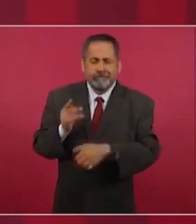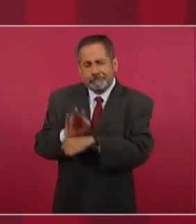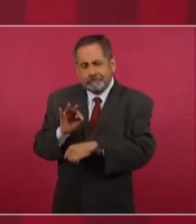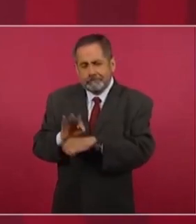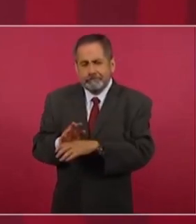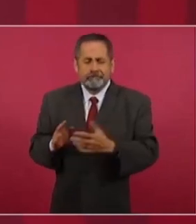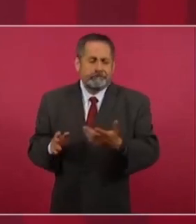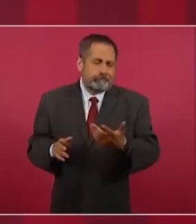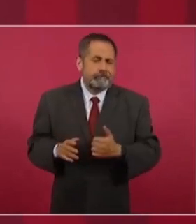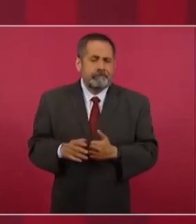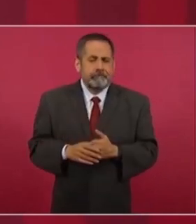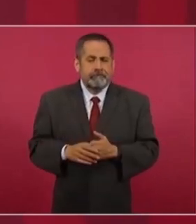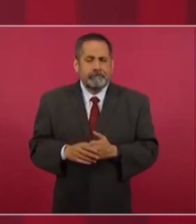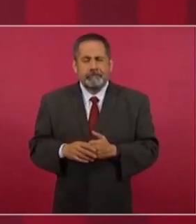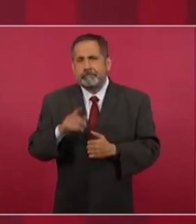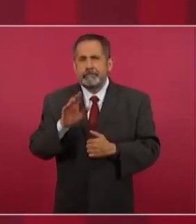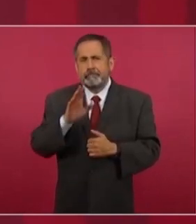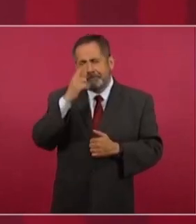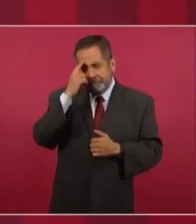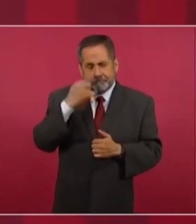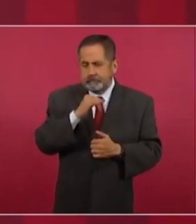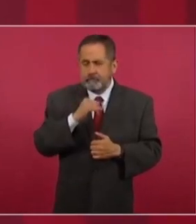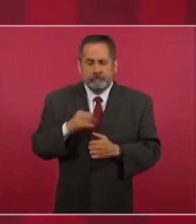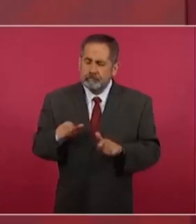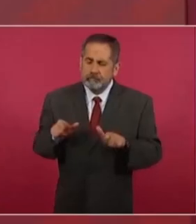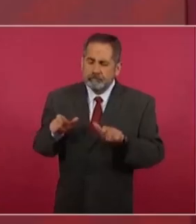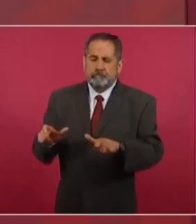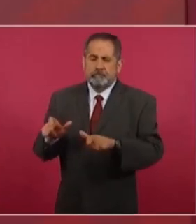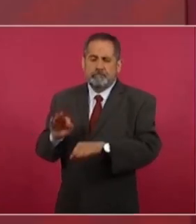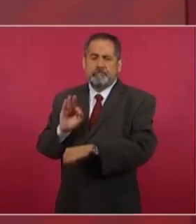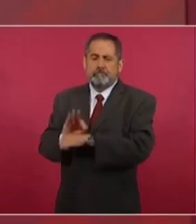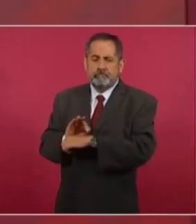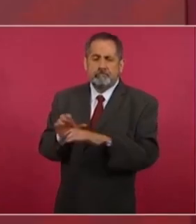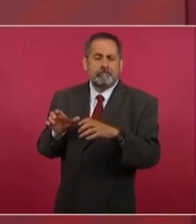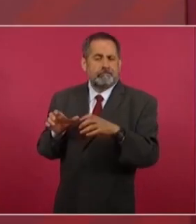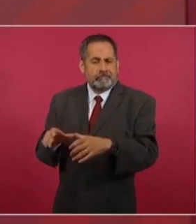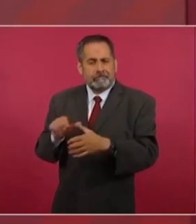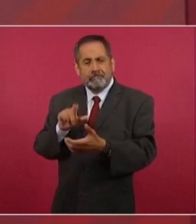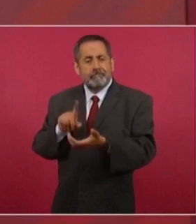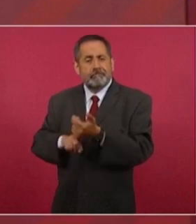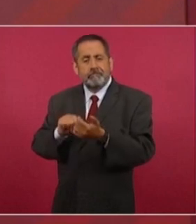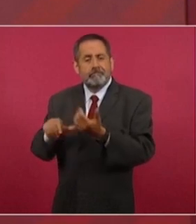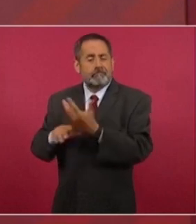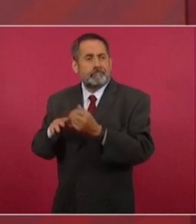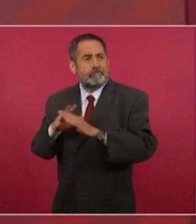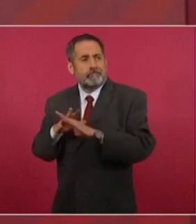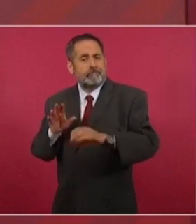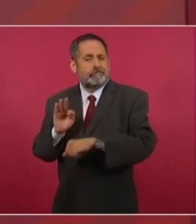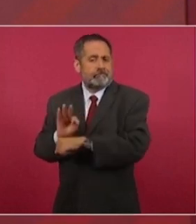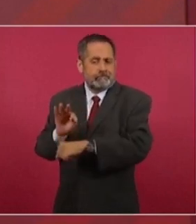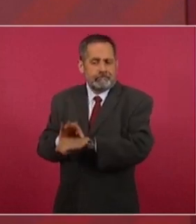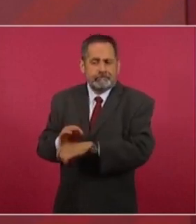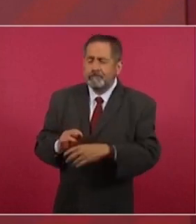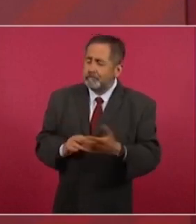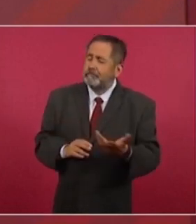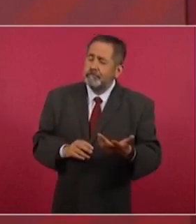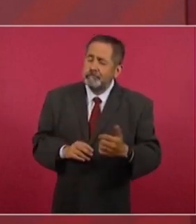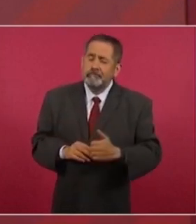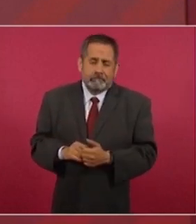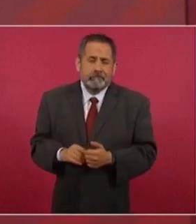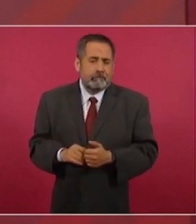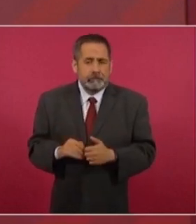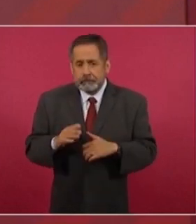contradictorio paradójico para proteger a los migrantes por qué no